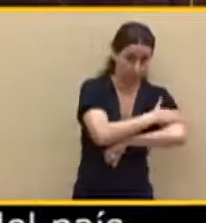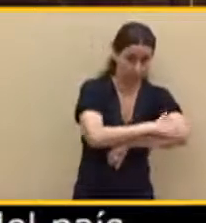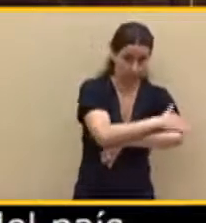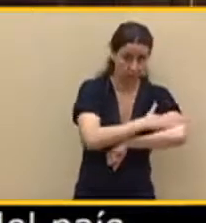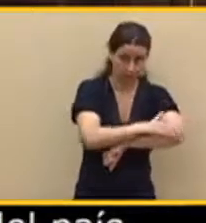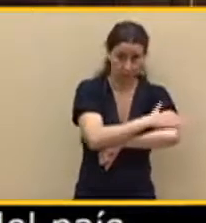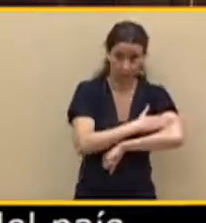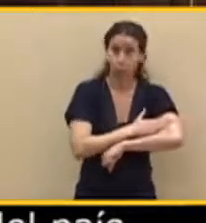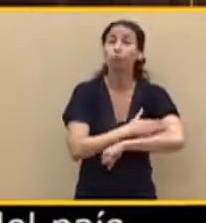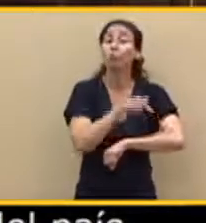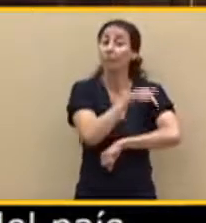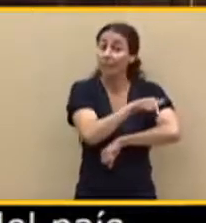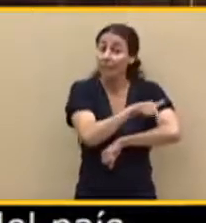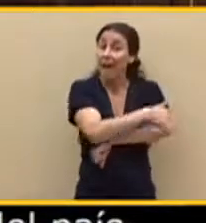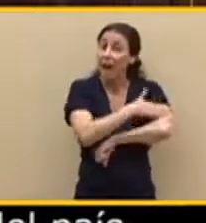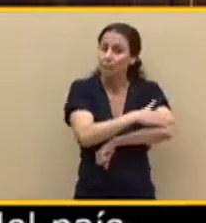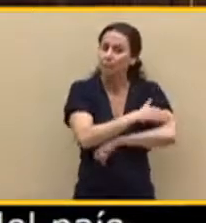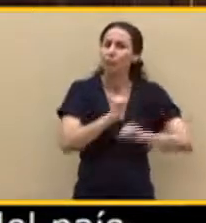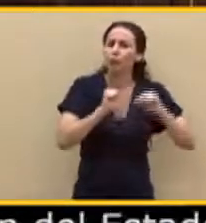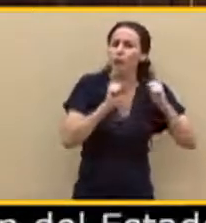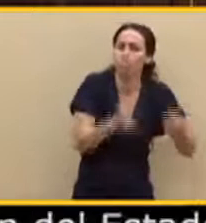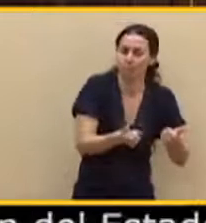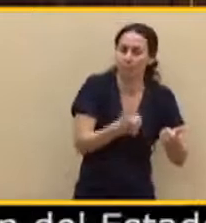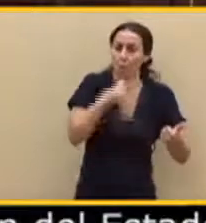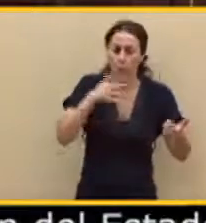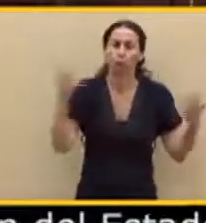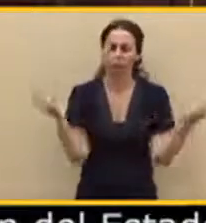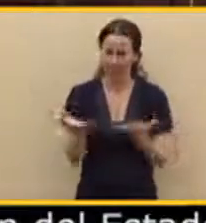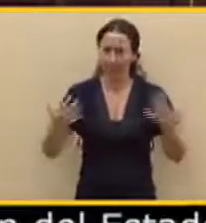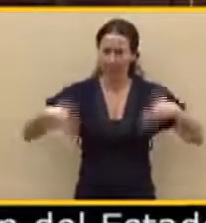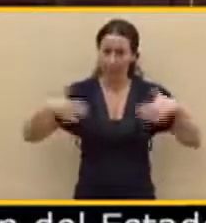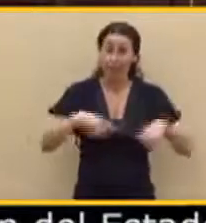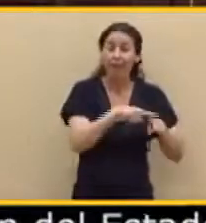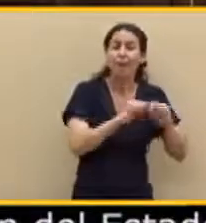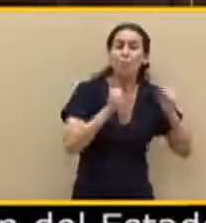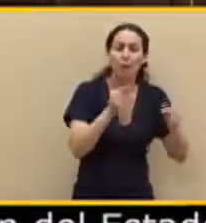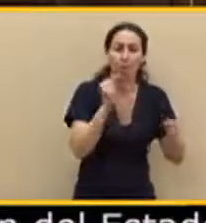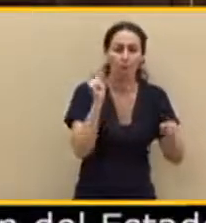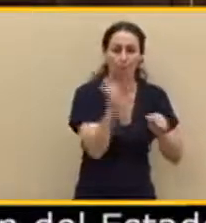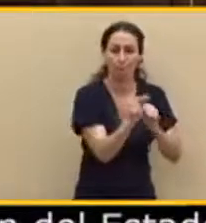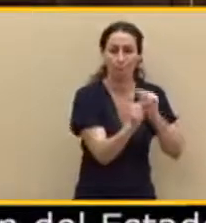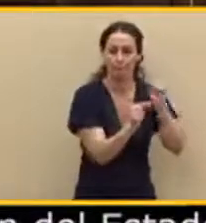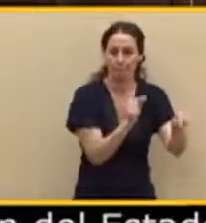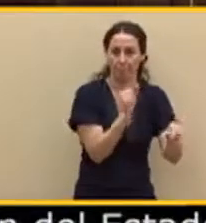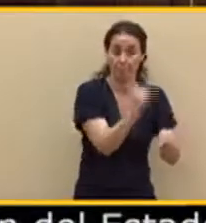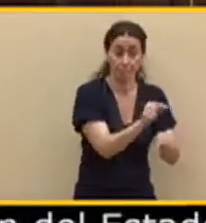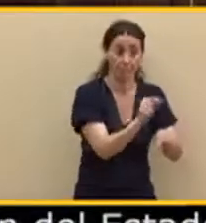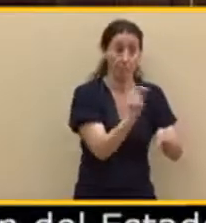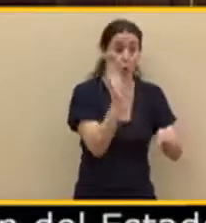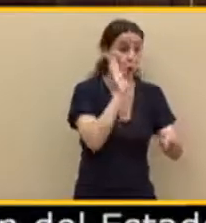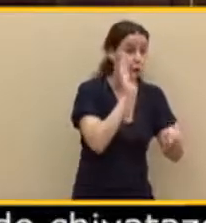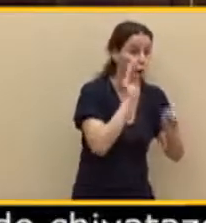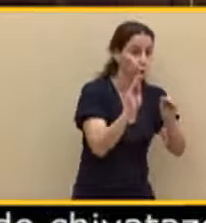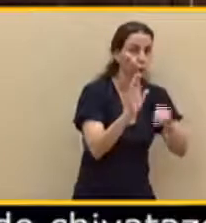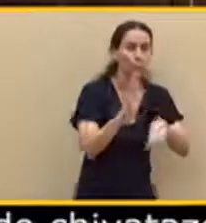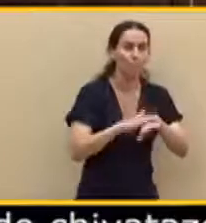cual es grave, habrían salido chivatazos a sus propios corruptos para protegerles y para dificultar